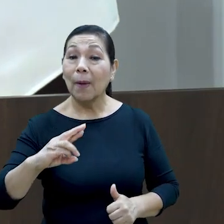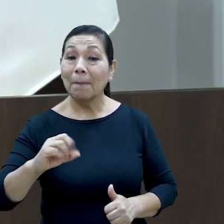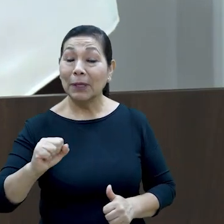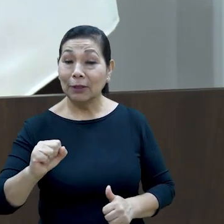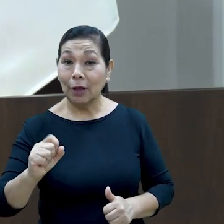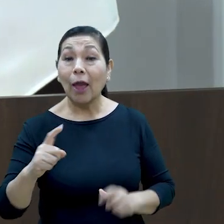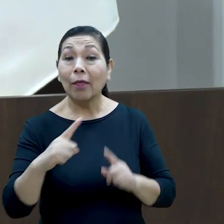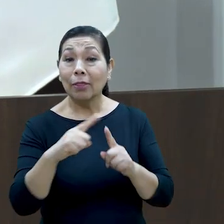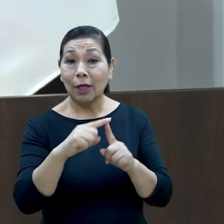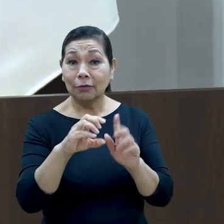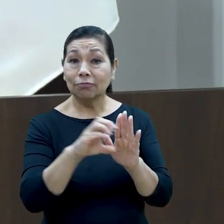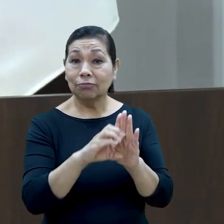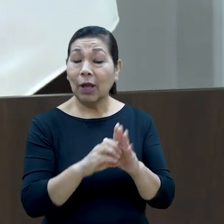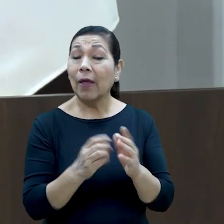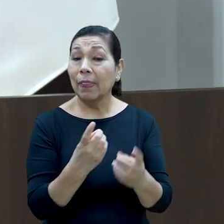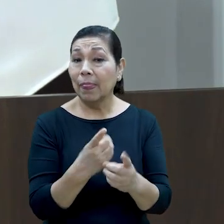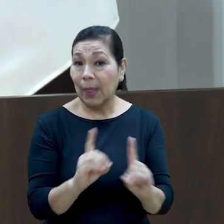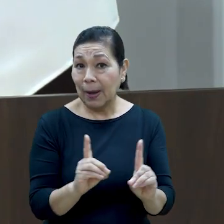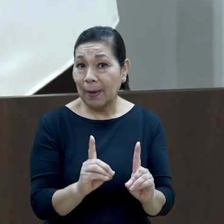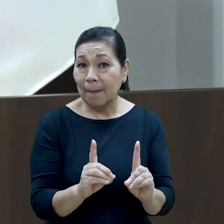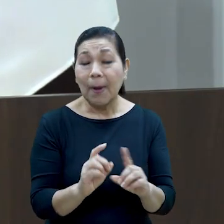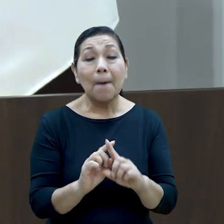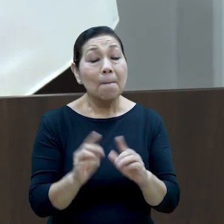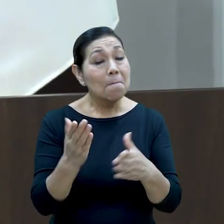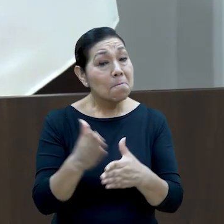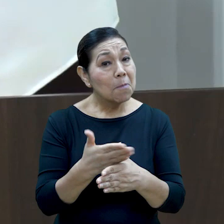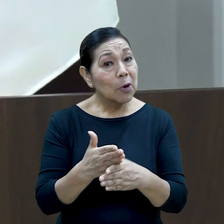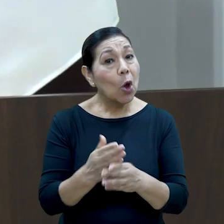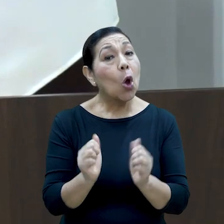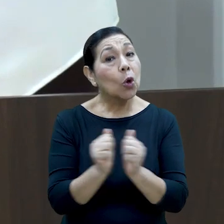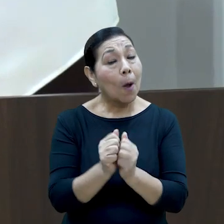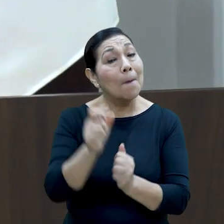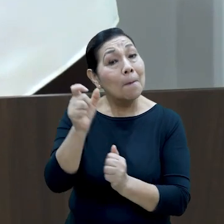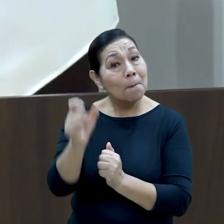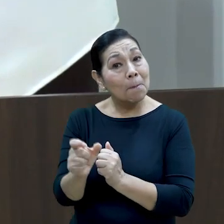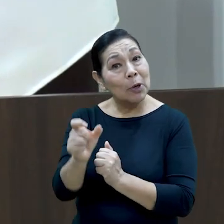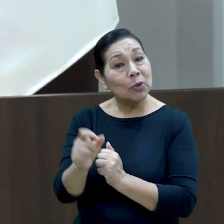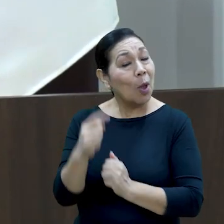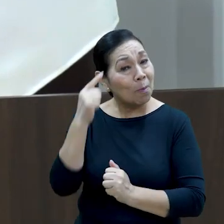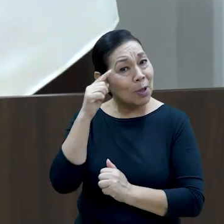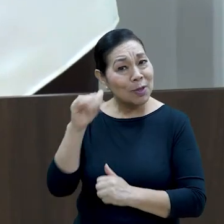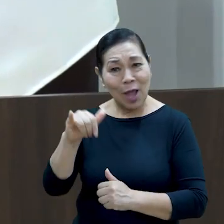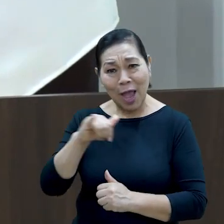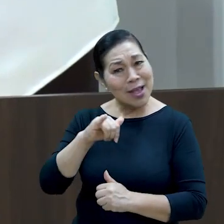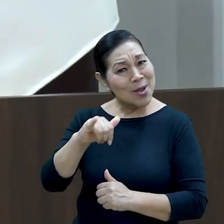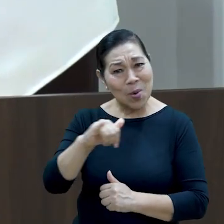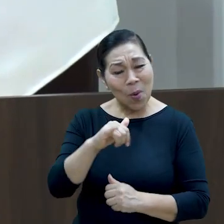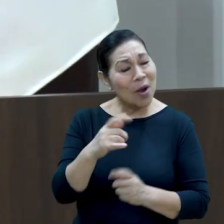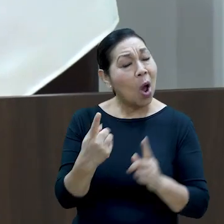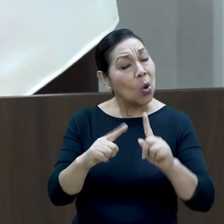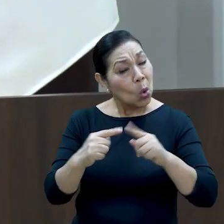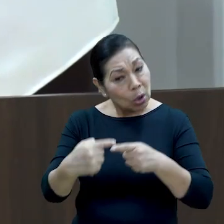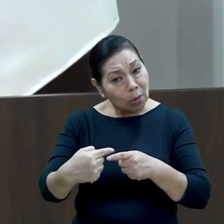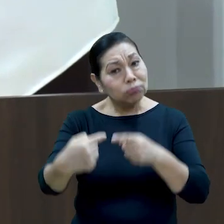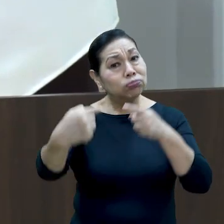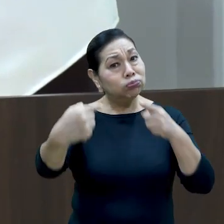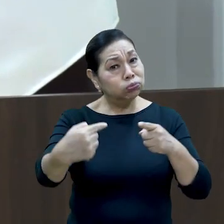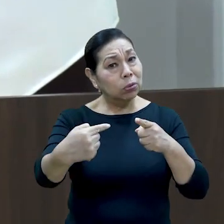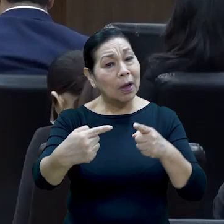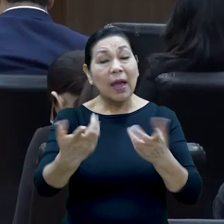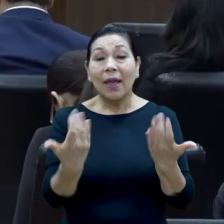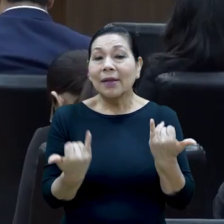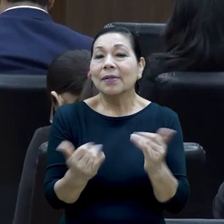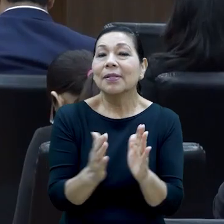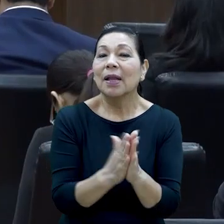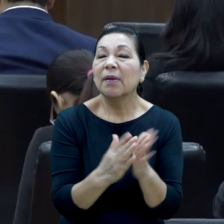Domínguez señaló que el TC propicia un debate democrático participativo con personas que piensan igual y con personas que discrepan, y ese es